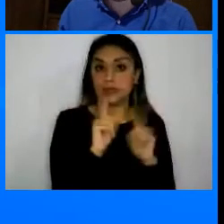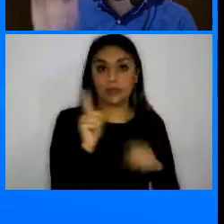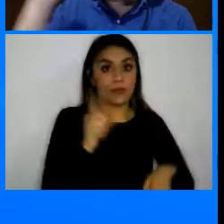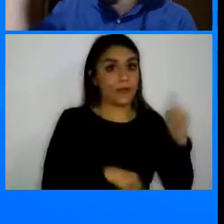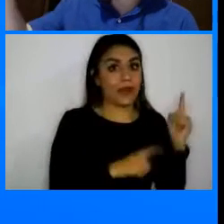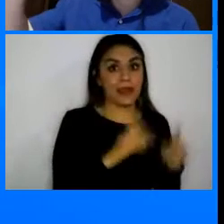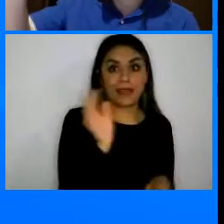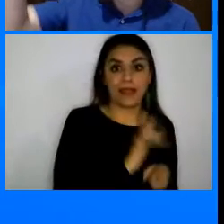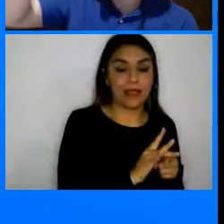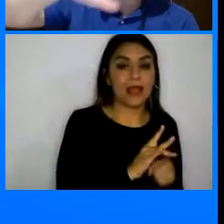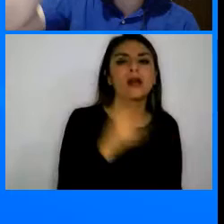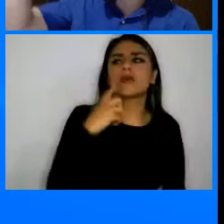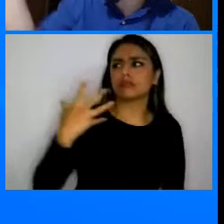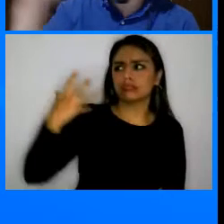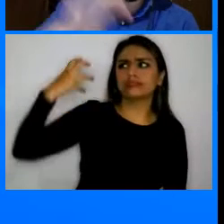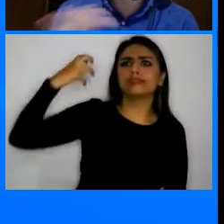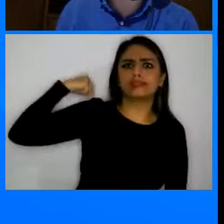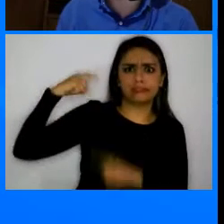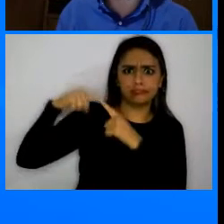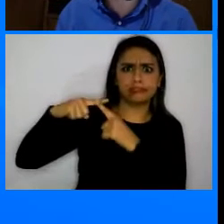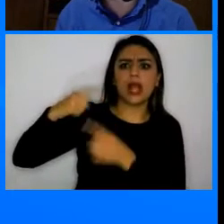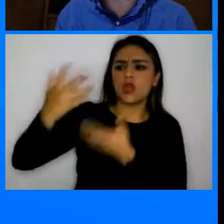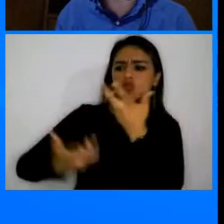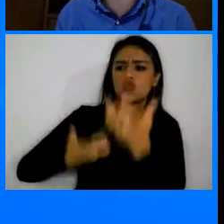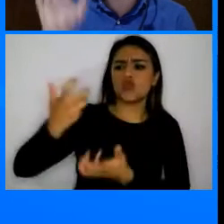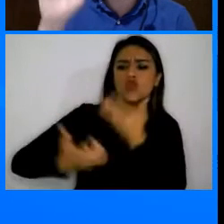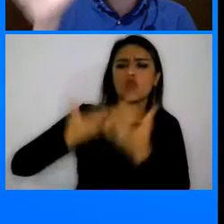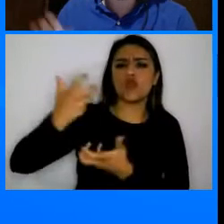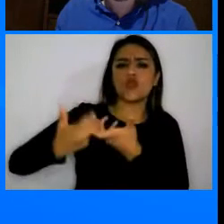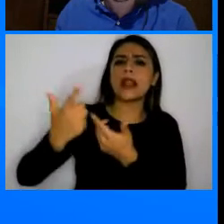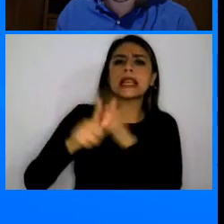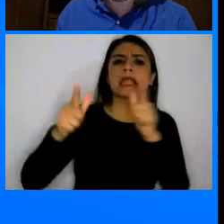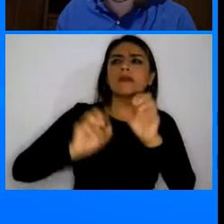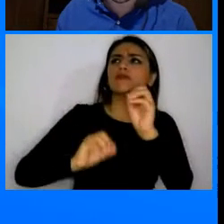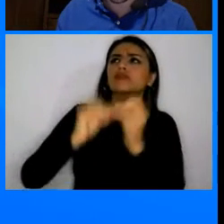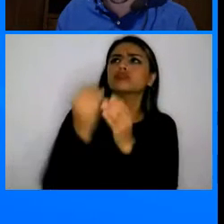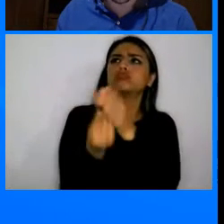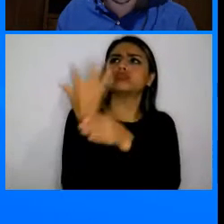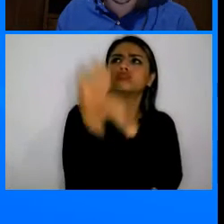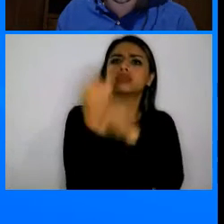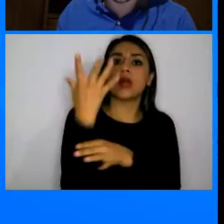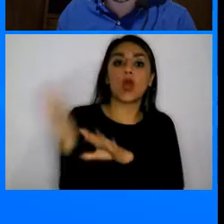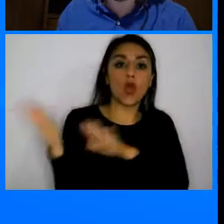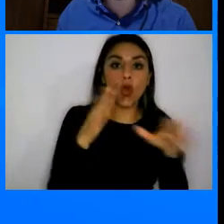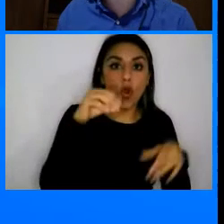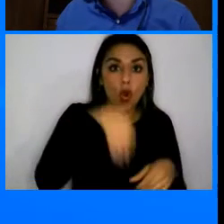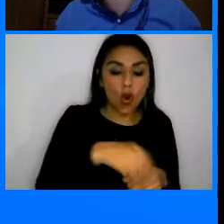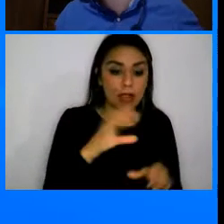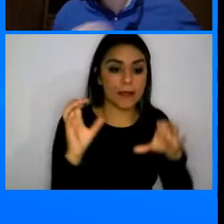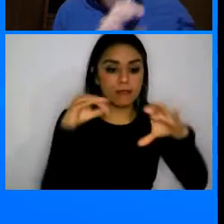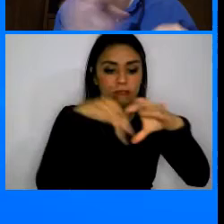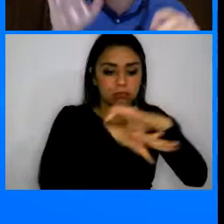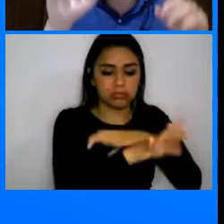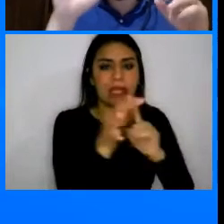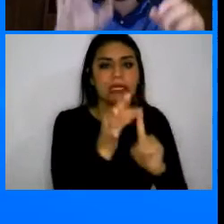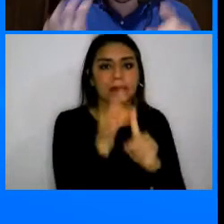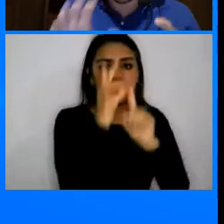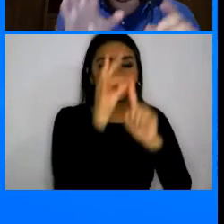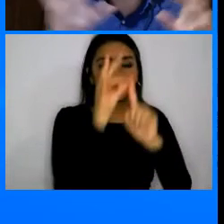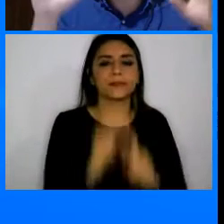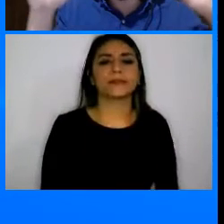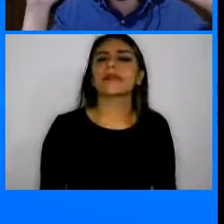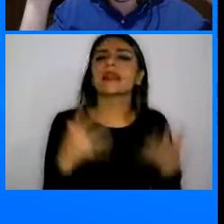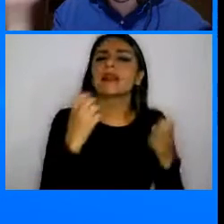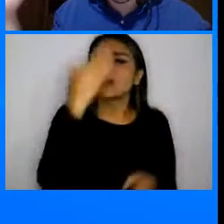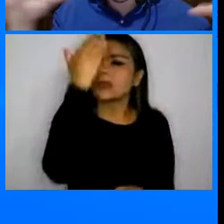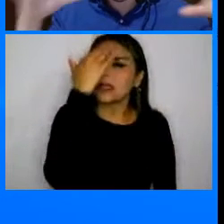en el pasado se hacía en algunos hornos artesanales al aire libre y que hoy en día se hace en hornos especializados. Pero entonces lo que quiero es que nos demos